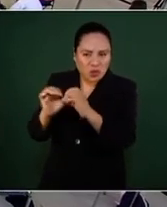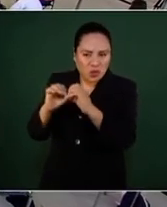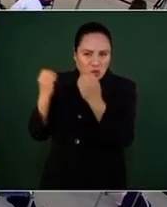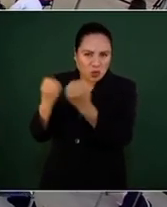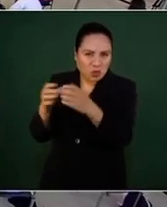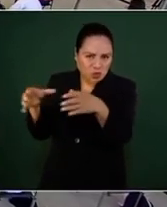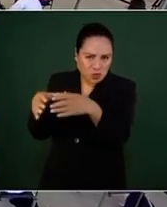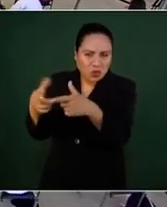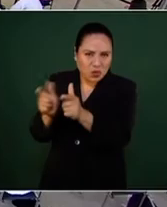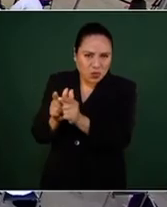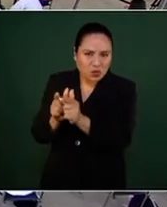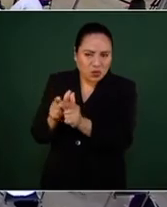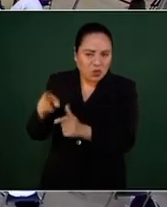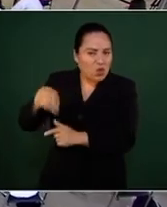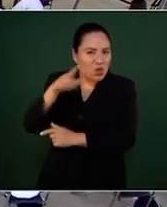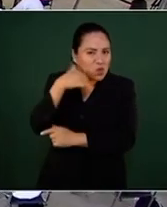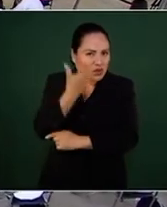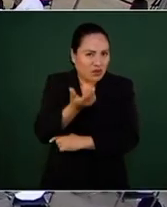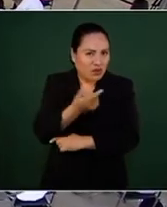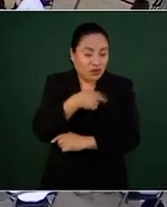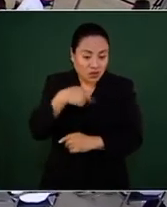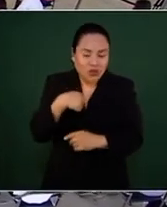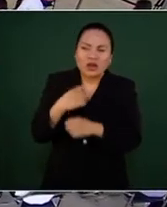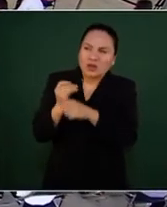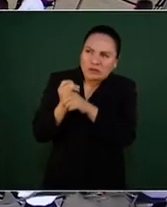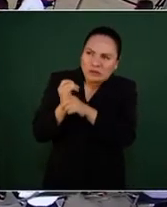andamos trabajando